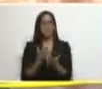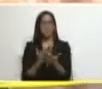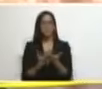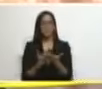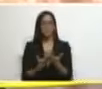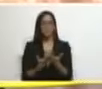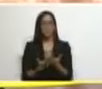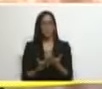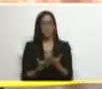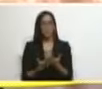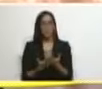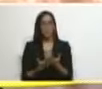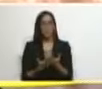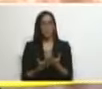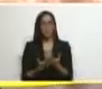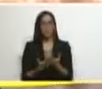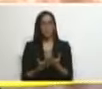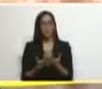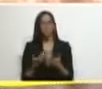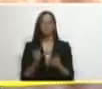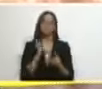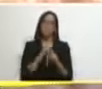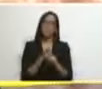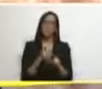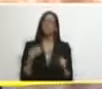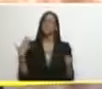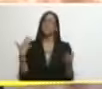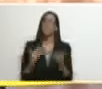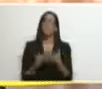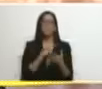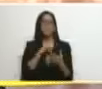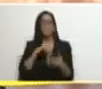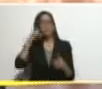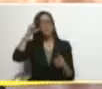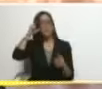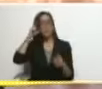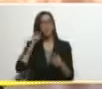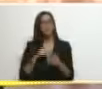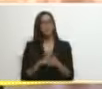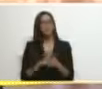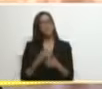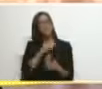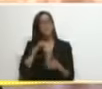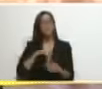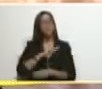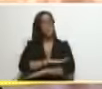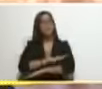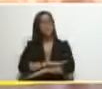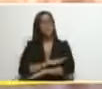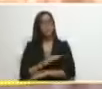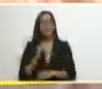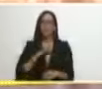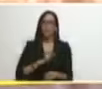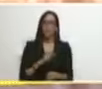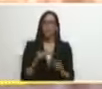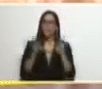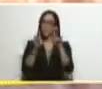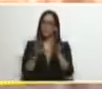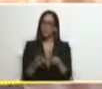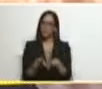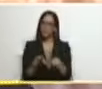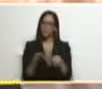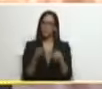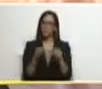sentada. Y desde esa época hasta nuestros días, nuestra posición ha quedado por escrito, en